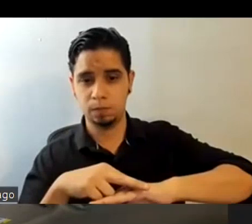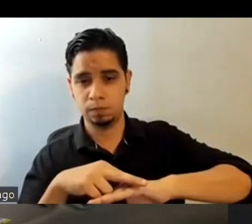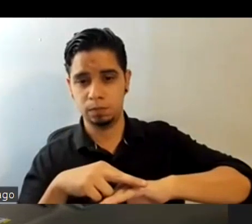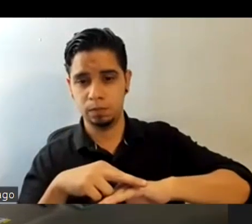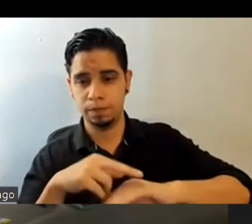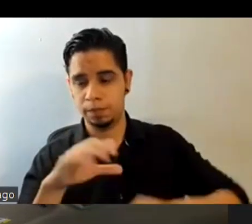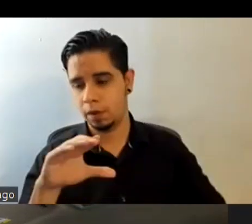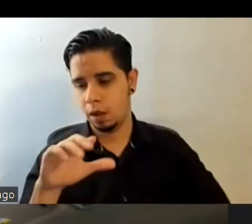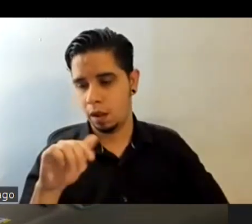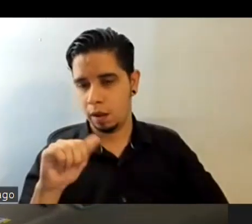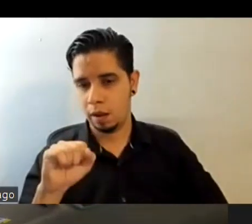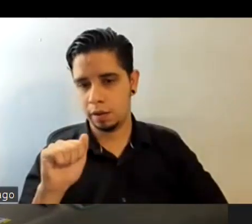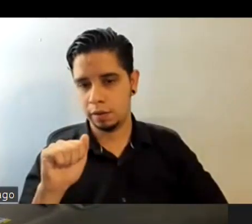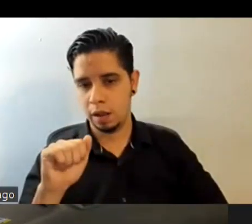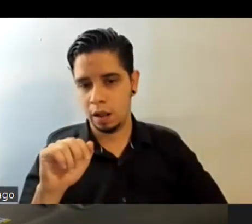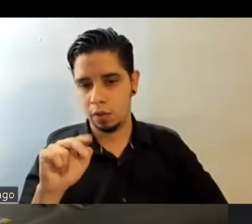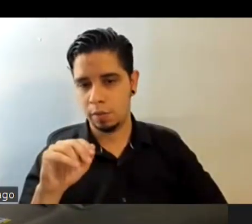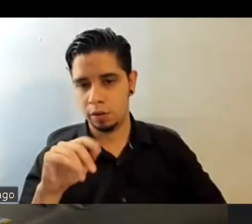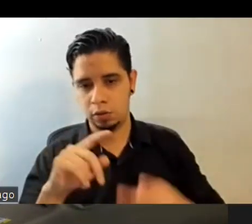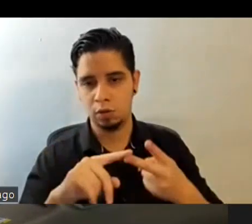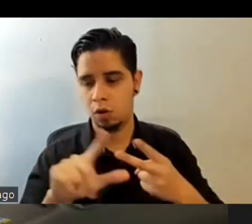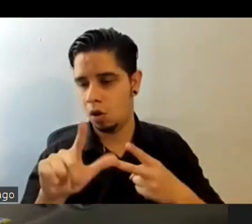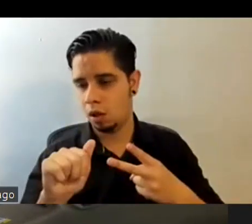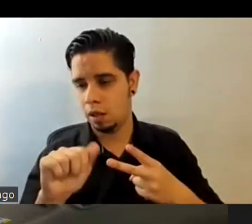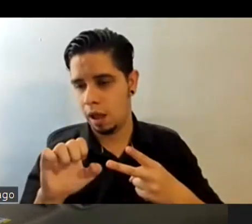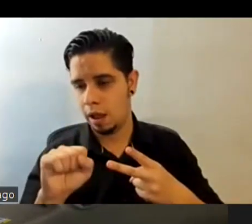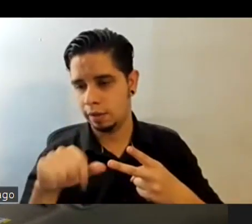Casa Norberto, La Esquinita,